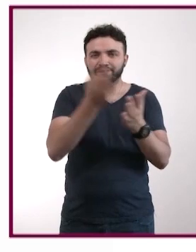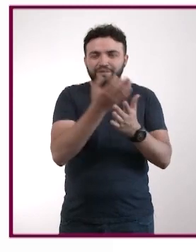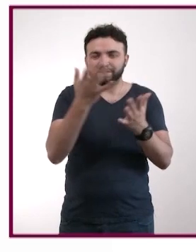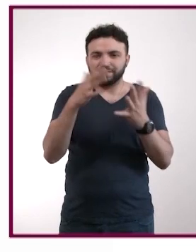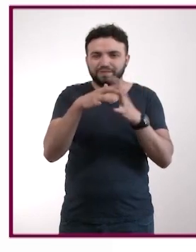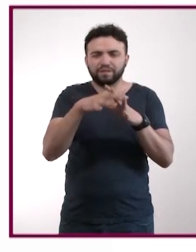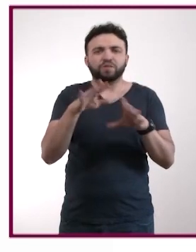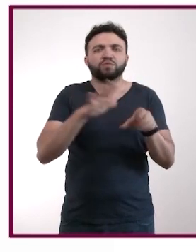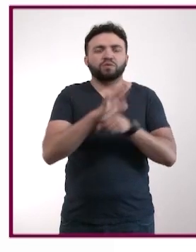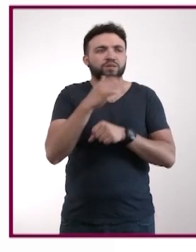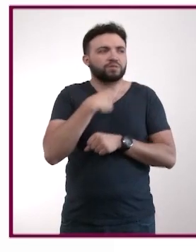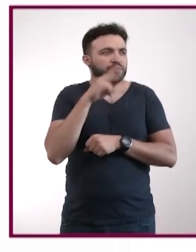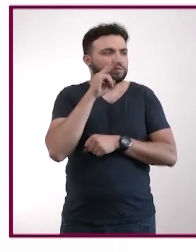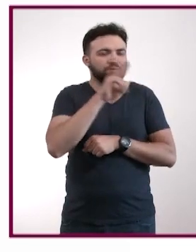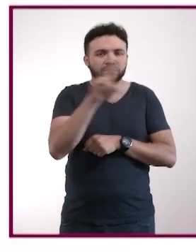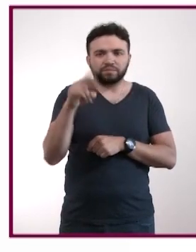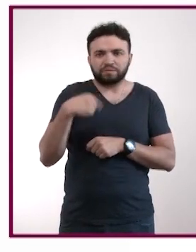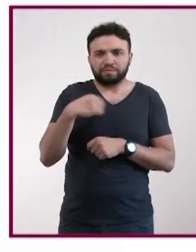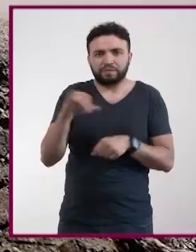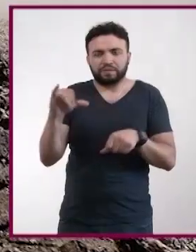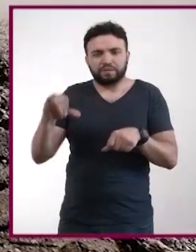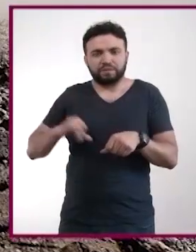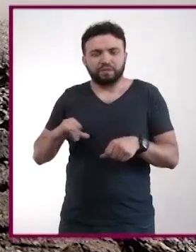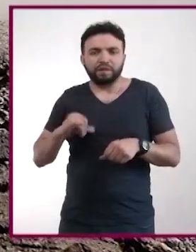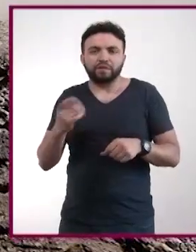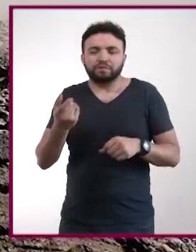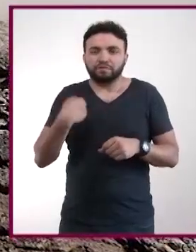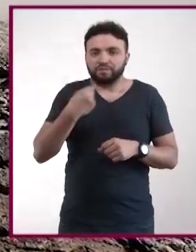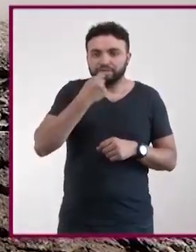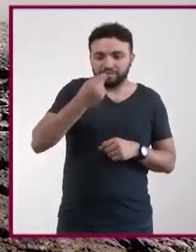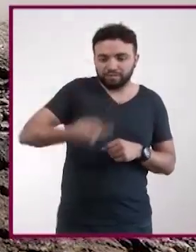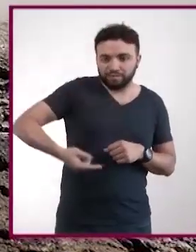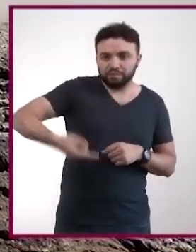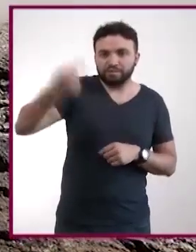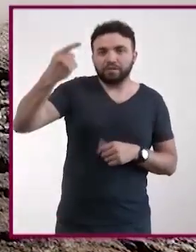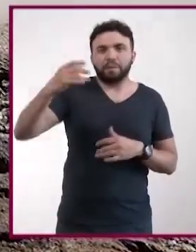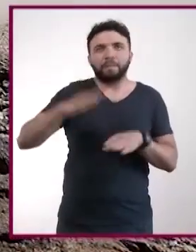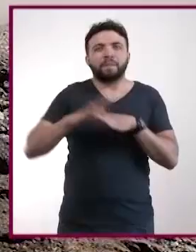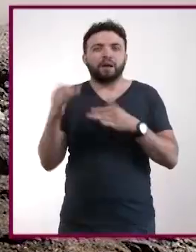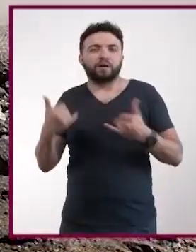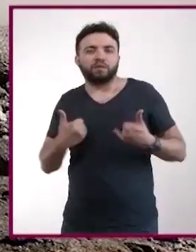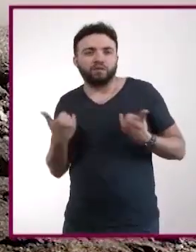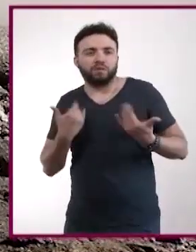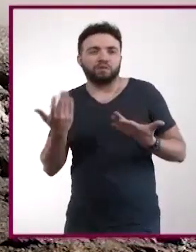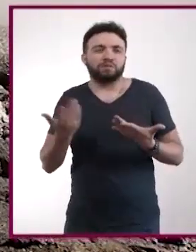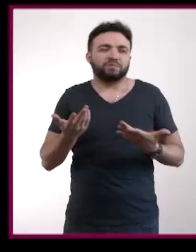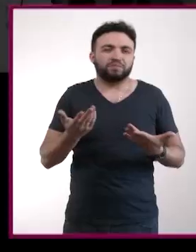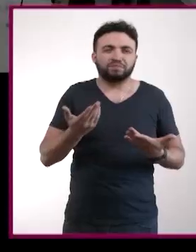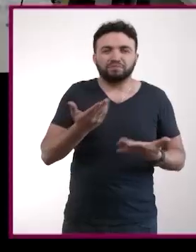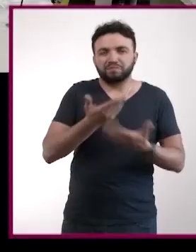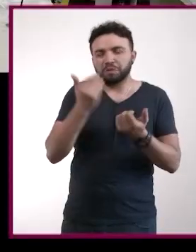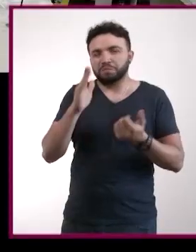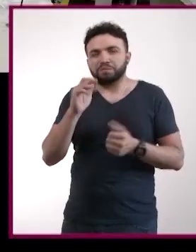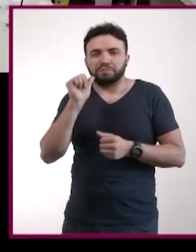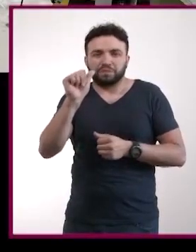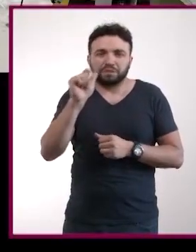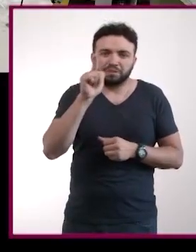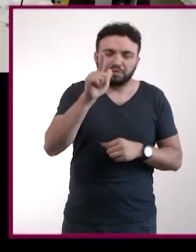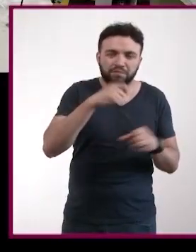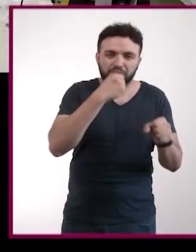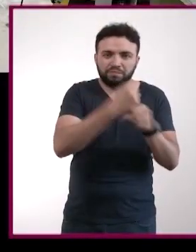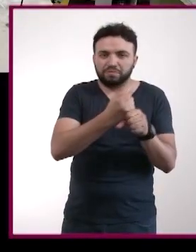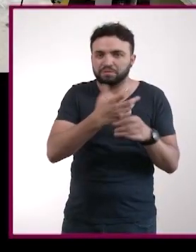han interesado, muchas desde que era niño, otras de cuando era más joven, no sé, los 16, 17